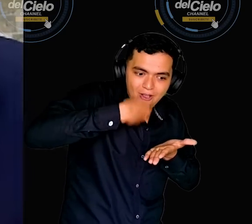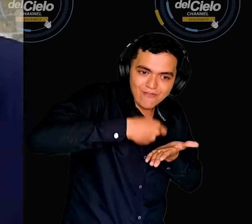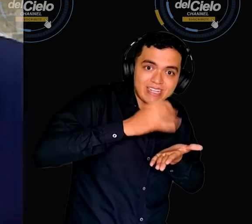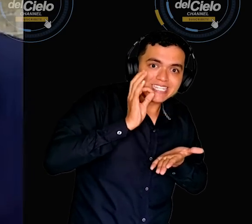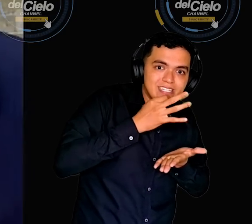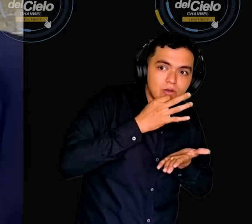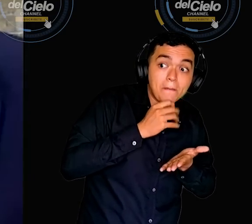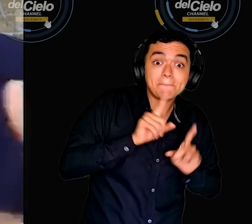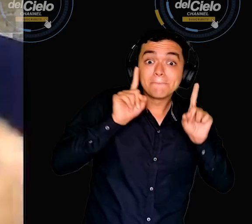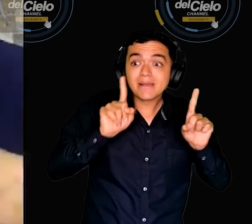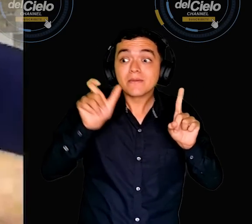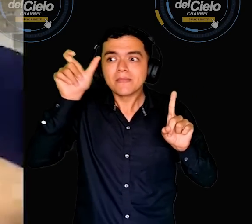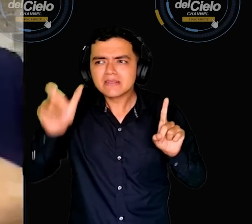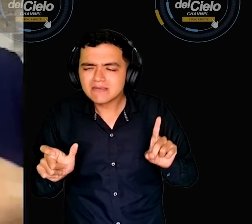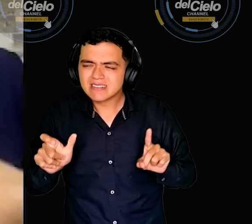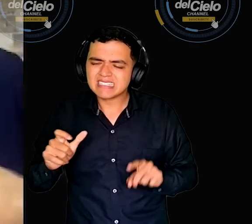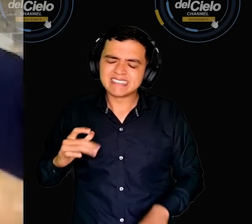Porque